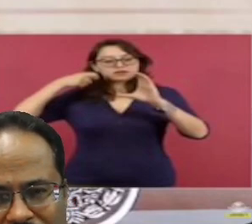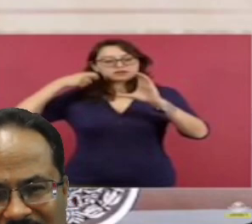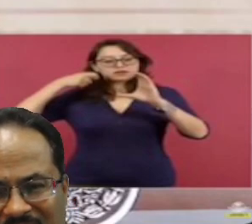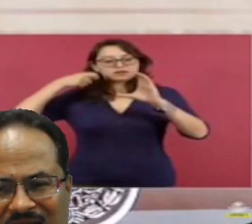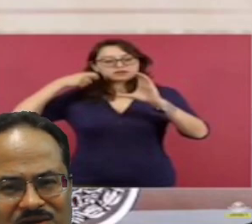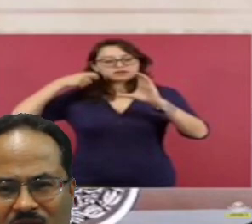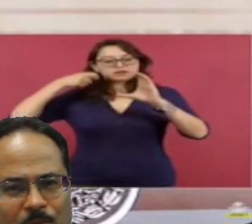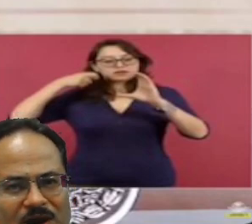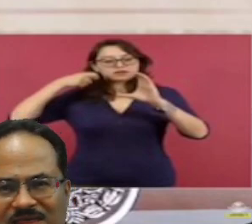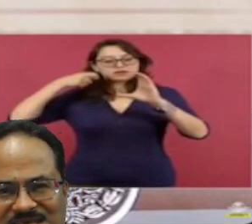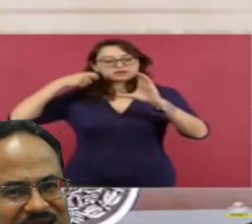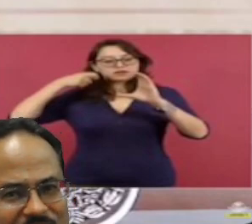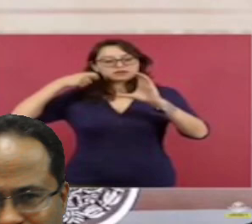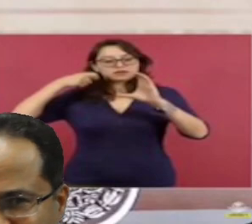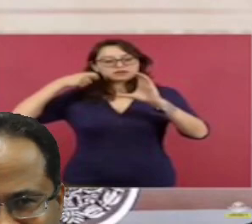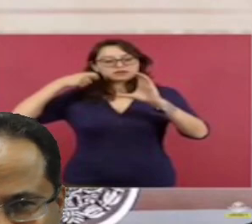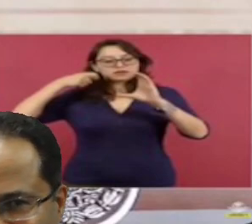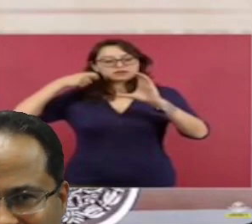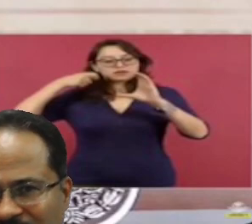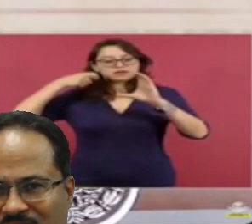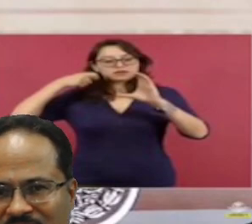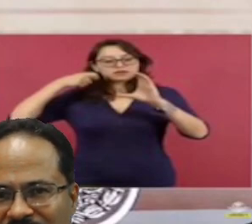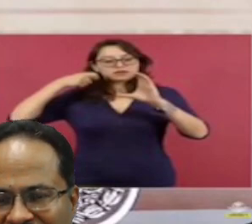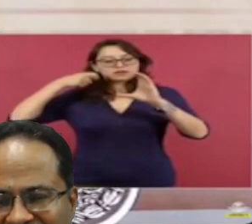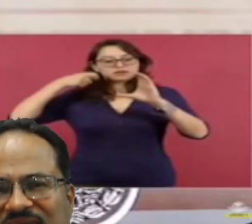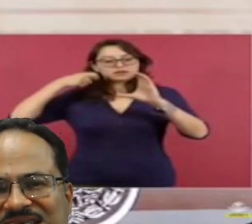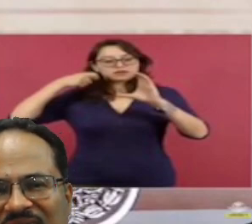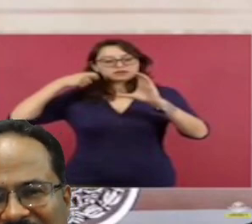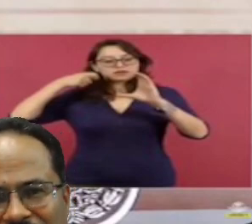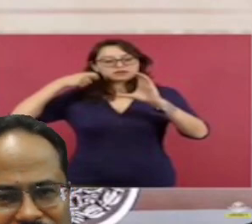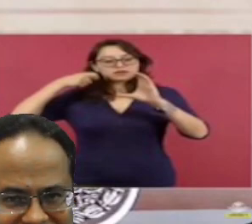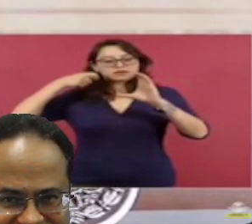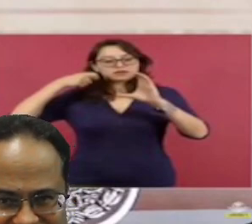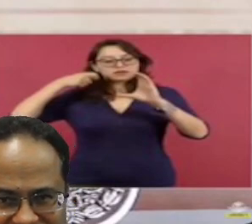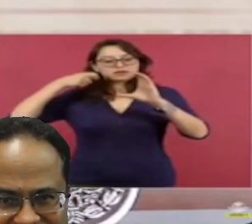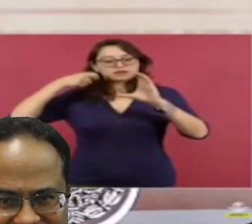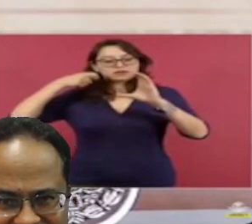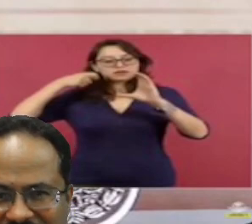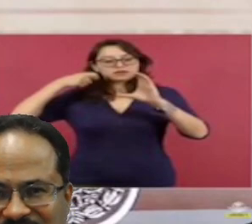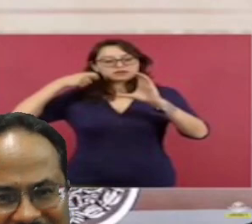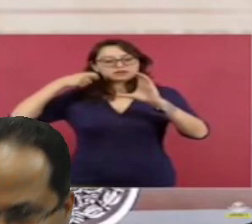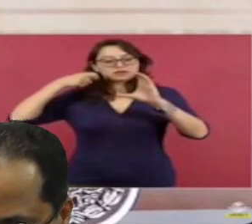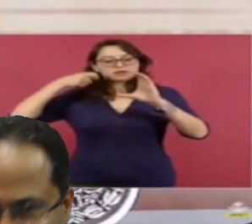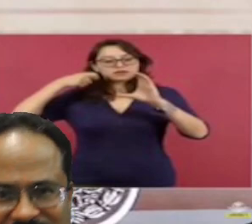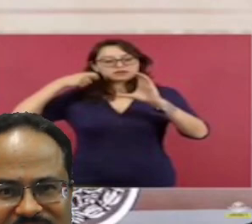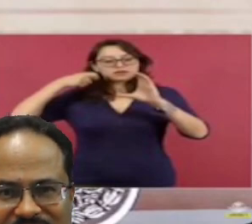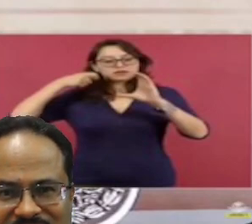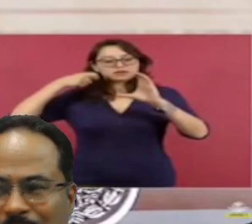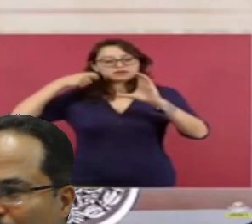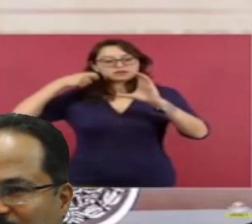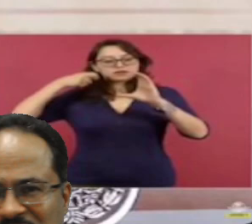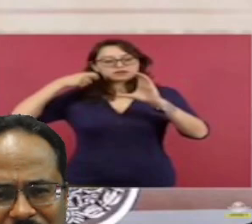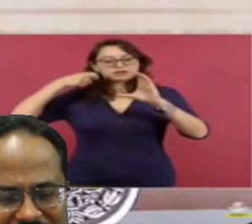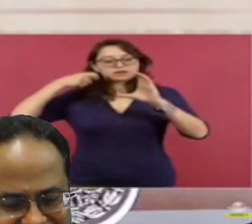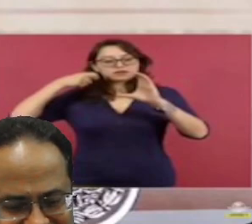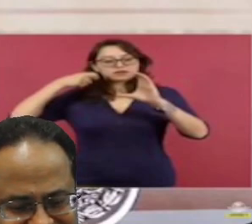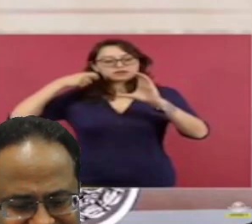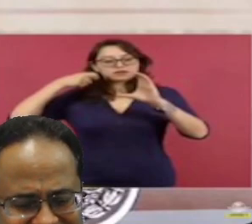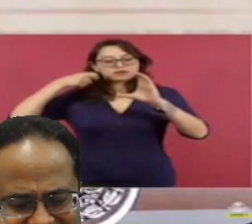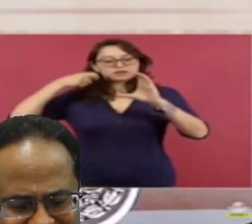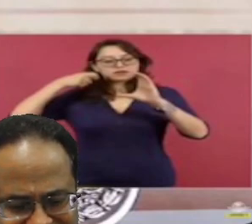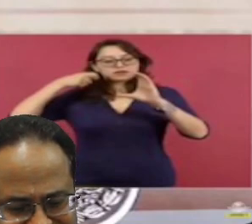pero lo que no puede ser comprensible es el saqueo de las tiendas el saqueo de las tiendas aprovechar para